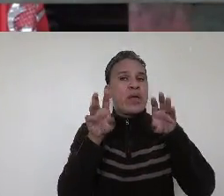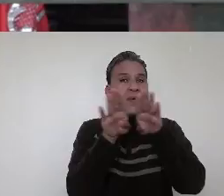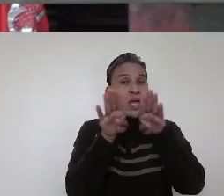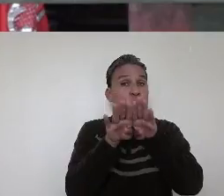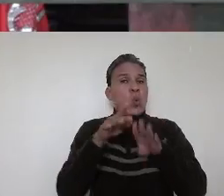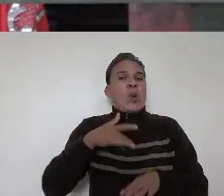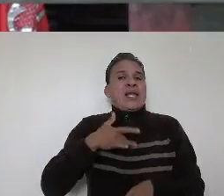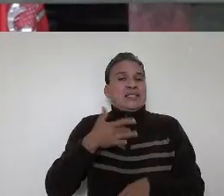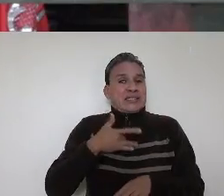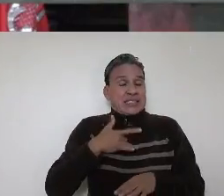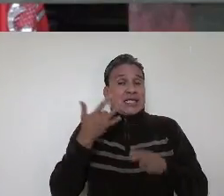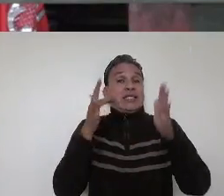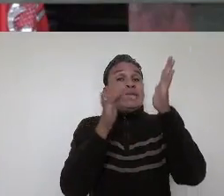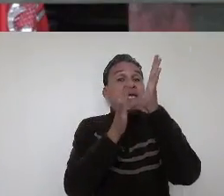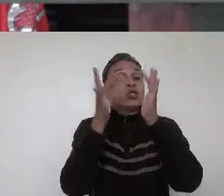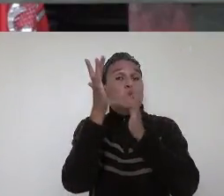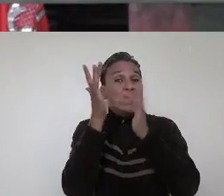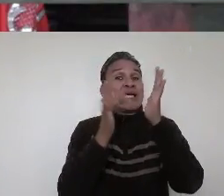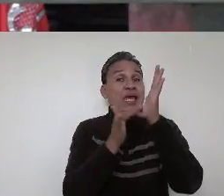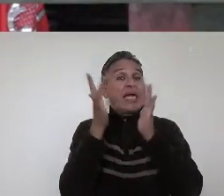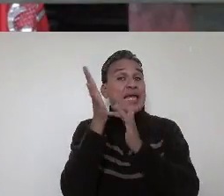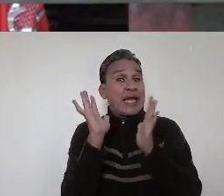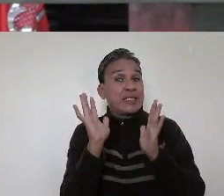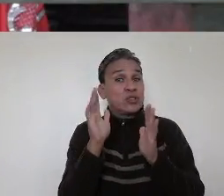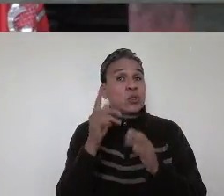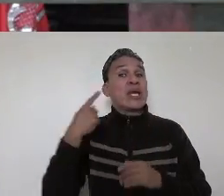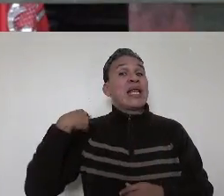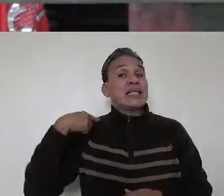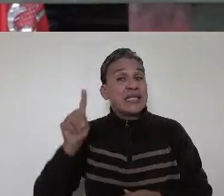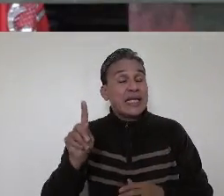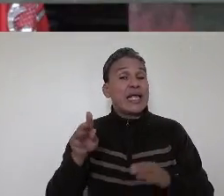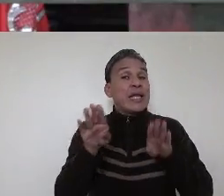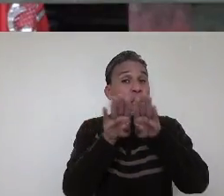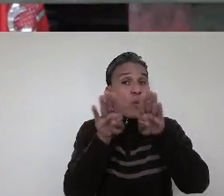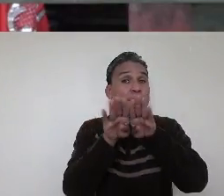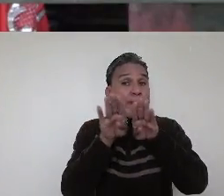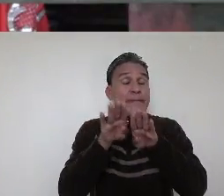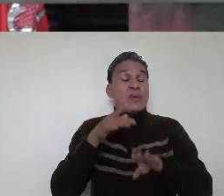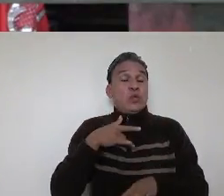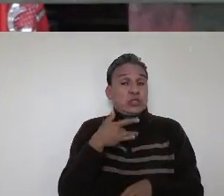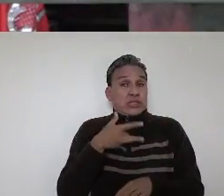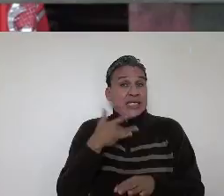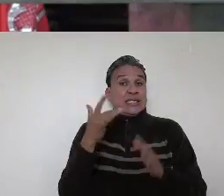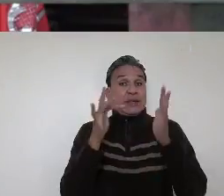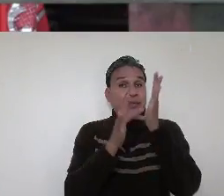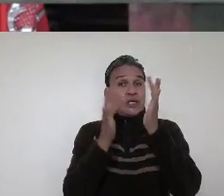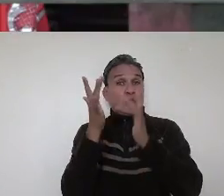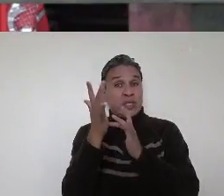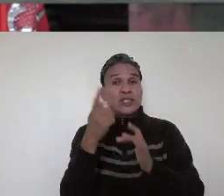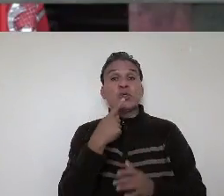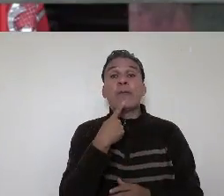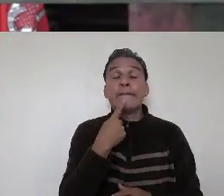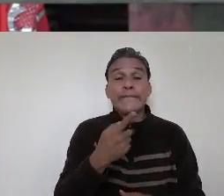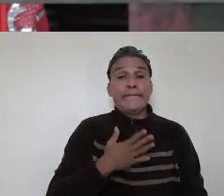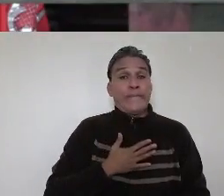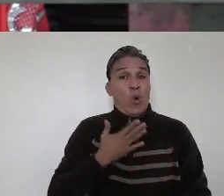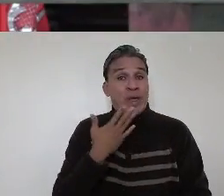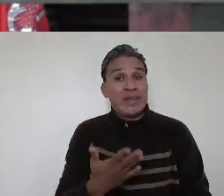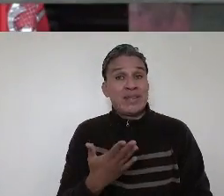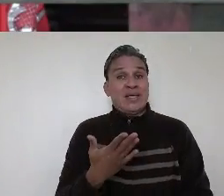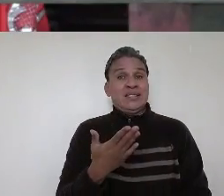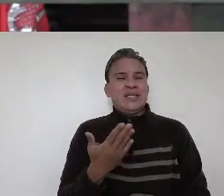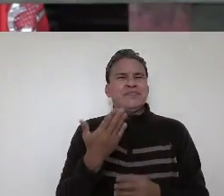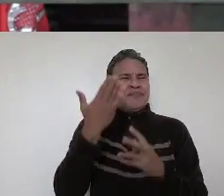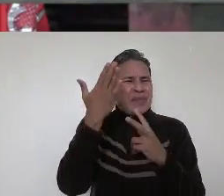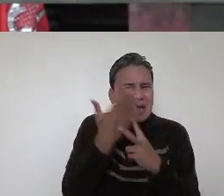Cristo y que al tener los mismos sentimientos de Cristo puede decir, aún en medio de las dificultades, aún en medio